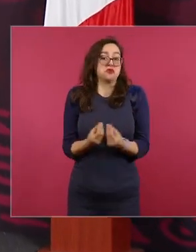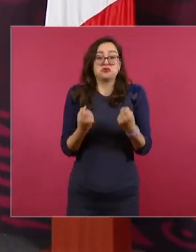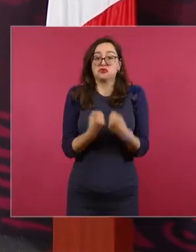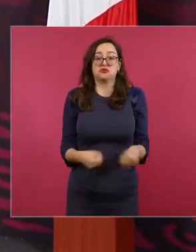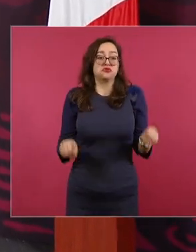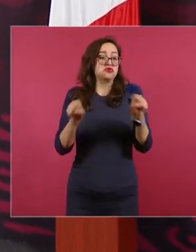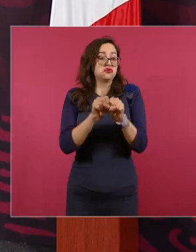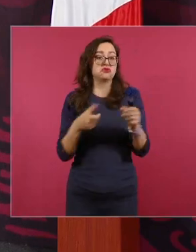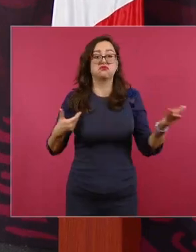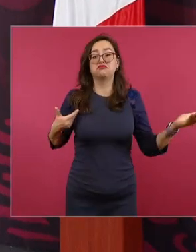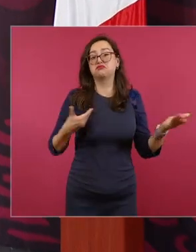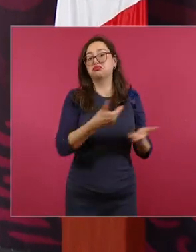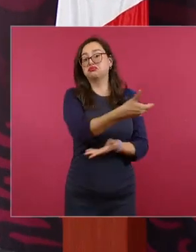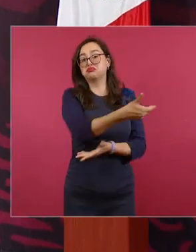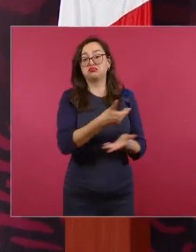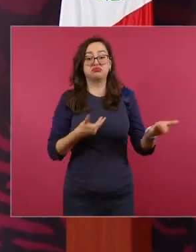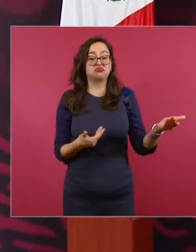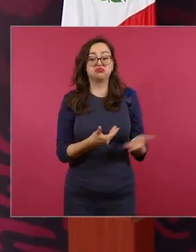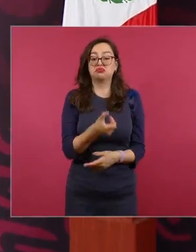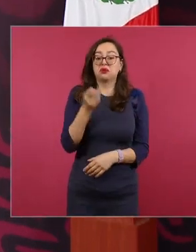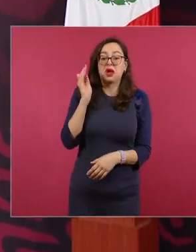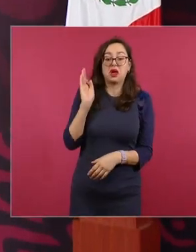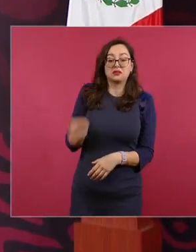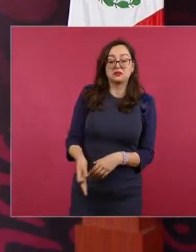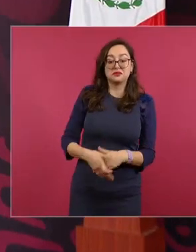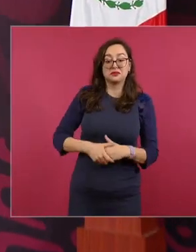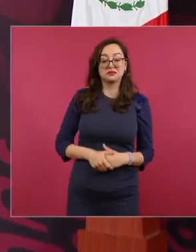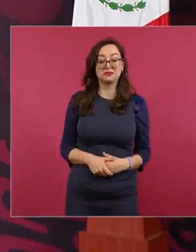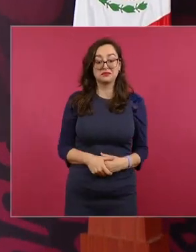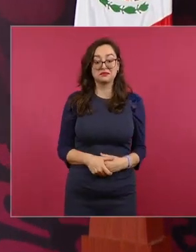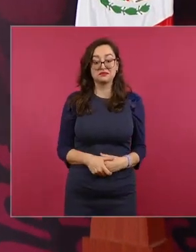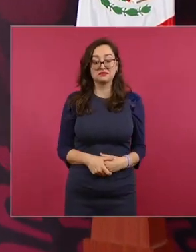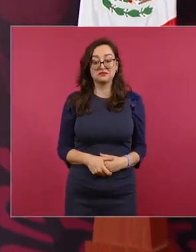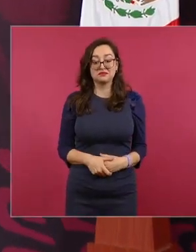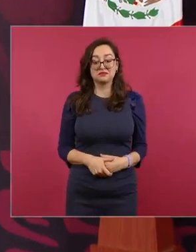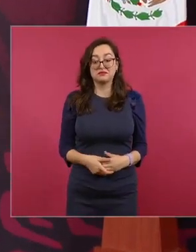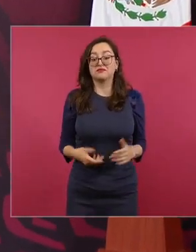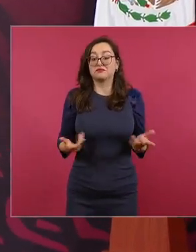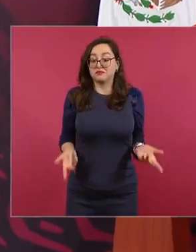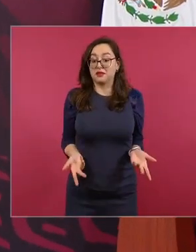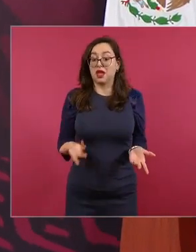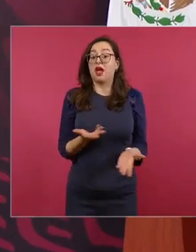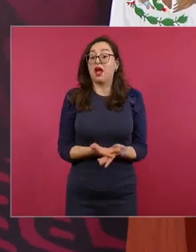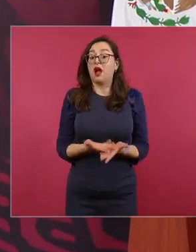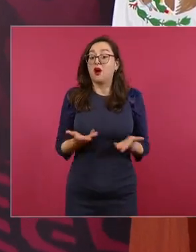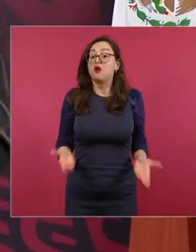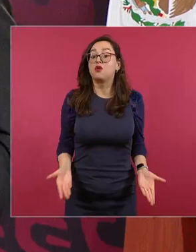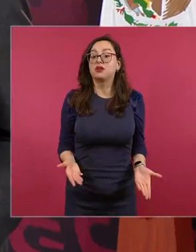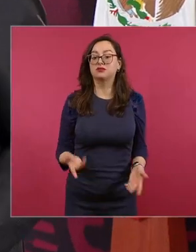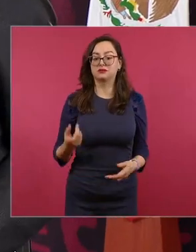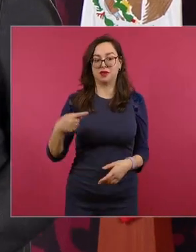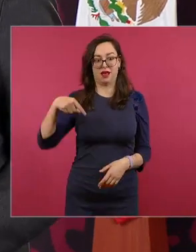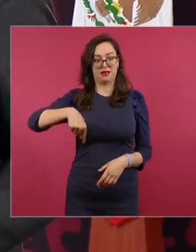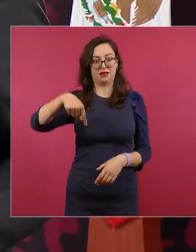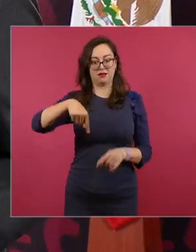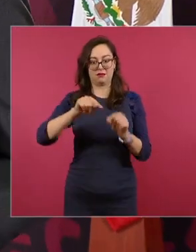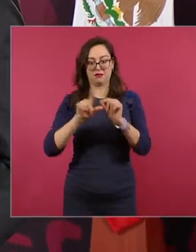empleos, y aceptó. Y ahora, por ejemplo, nosotros tenemos menos